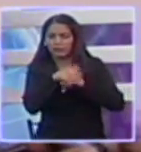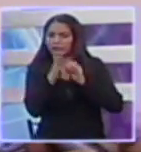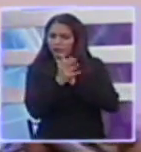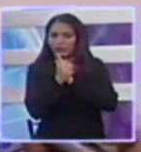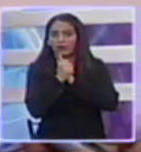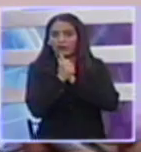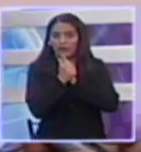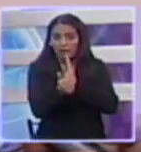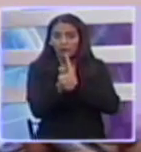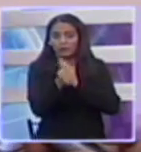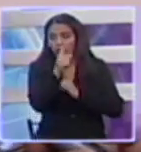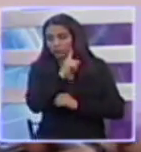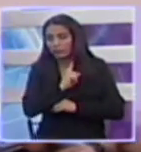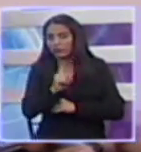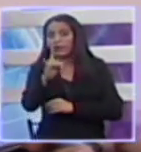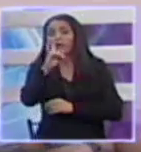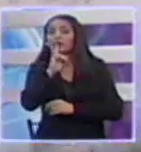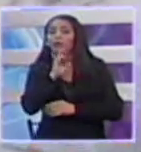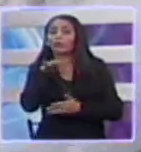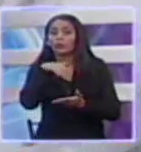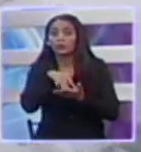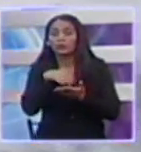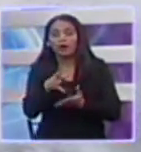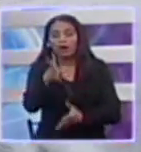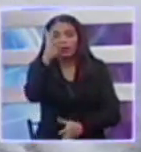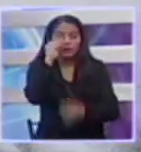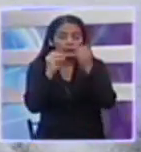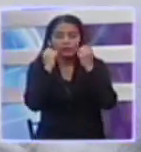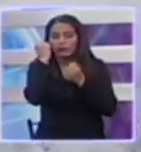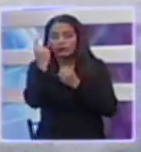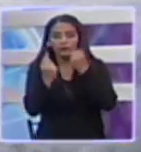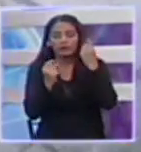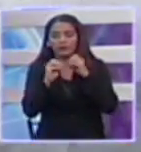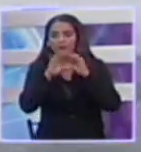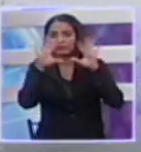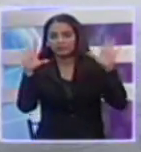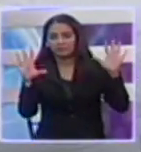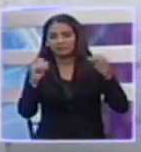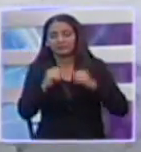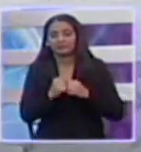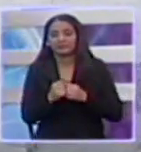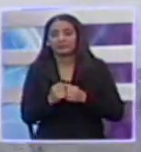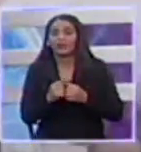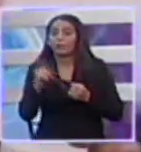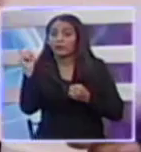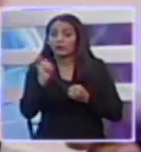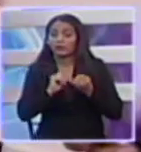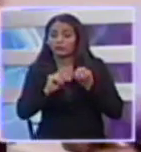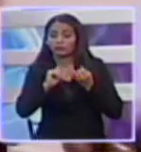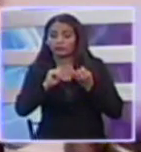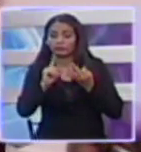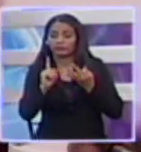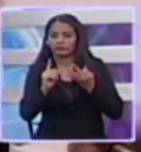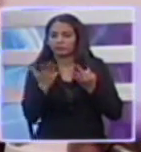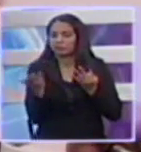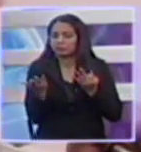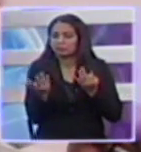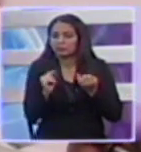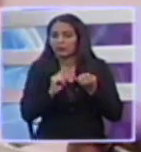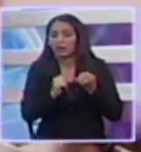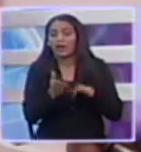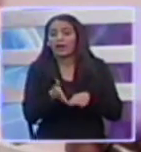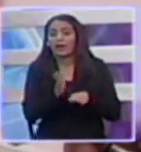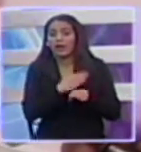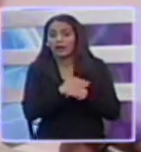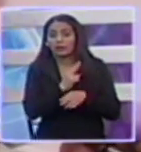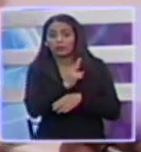exitoso en sus estudios en Estados Unidos. Pero además, el postulante debe cumplir con otros requisitos. Tener un buen rendimiento académico,